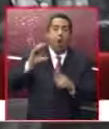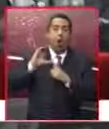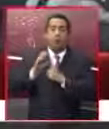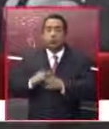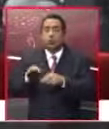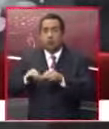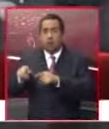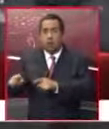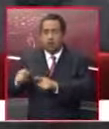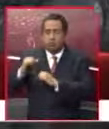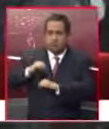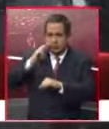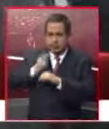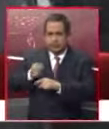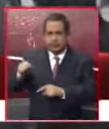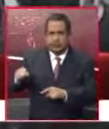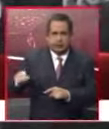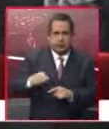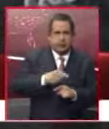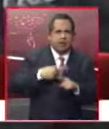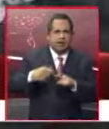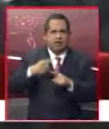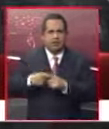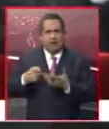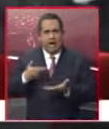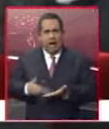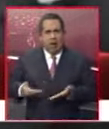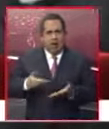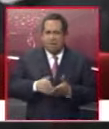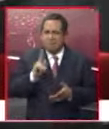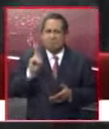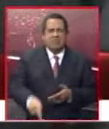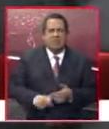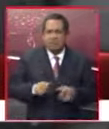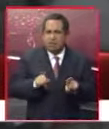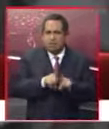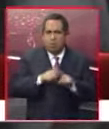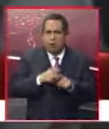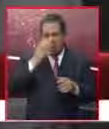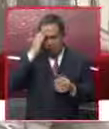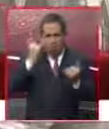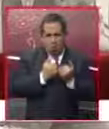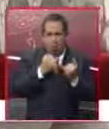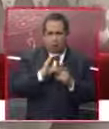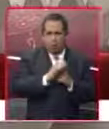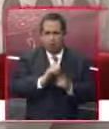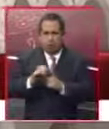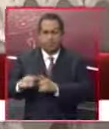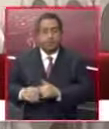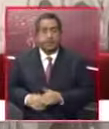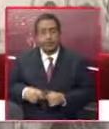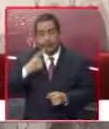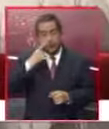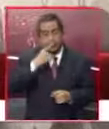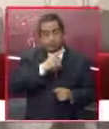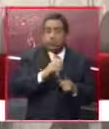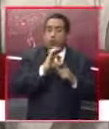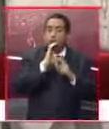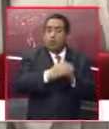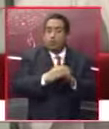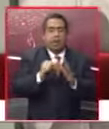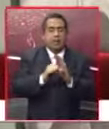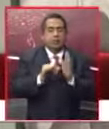trabajo encargadas de presentar los dictámenes de los artículos, casi como hoy día los conocemos. Aquí tenemos la comisión sobre lo que es el